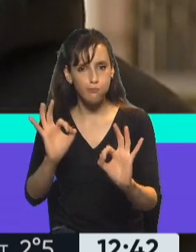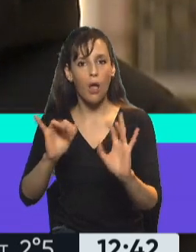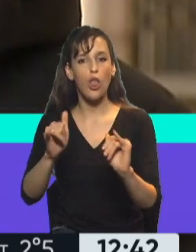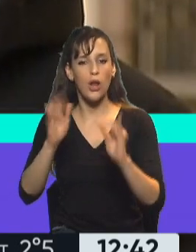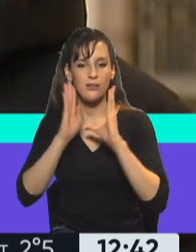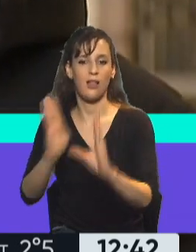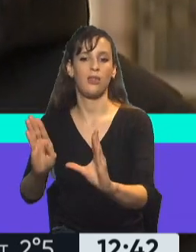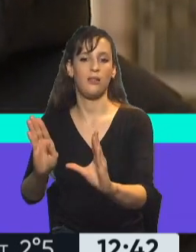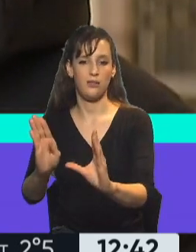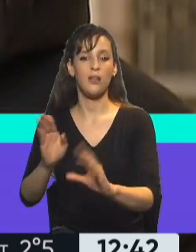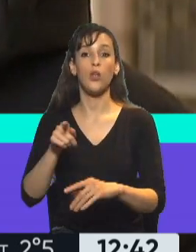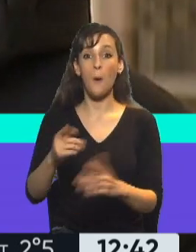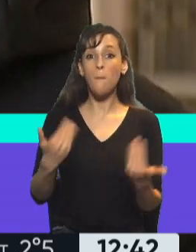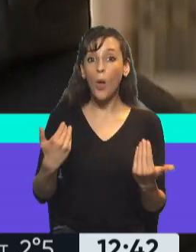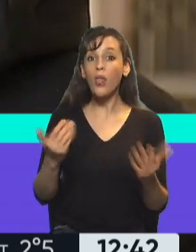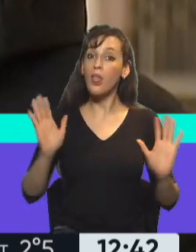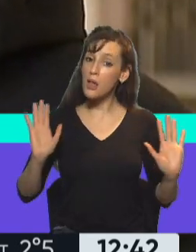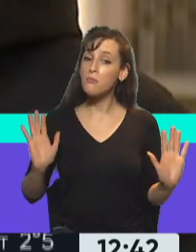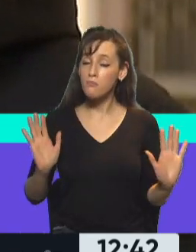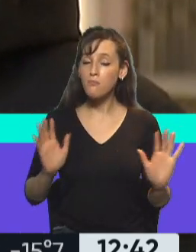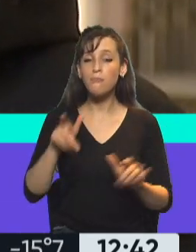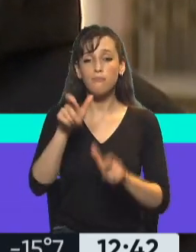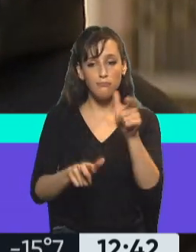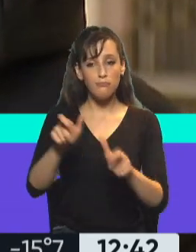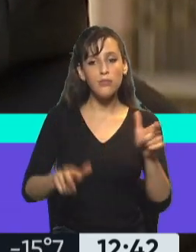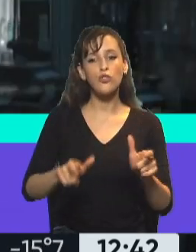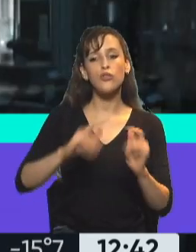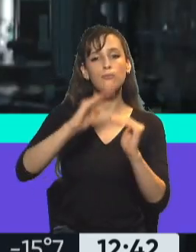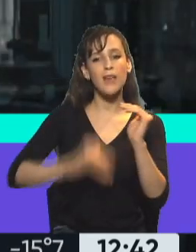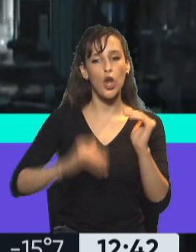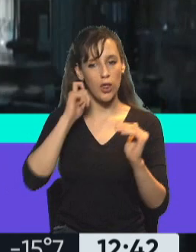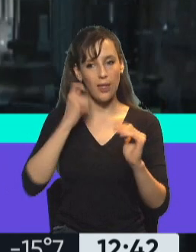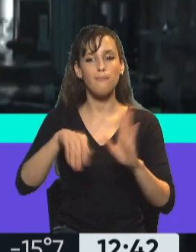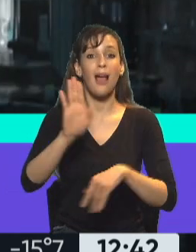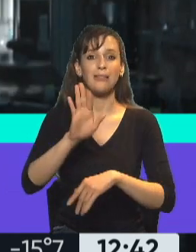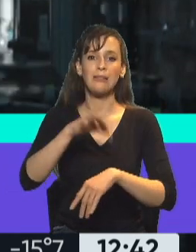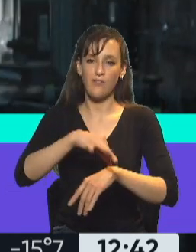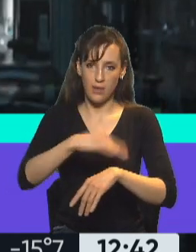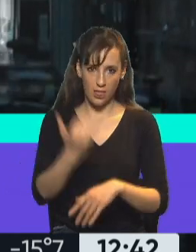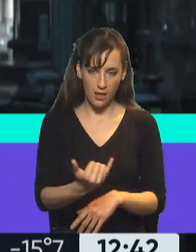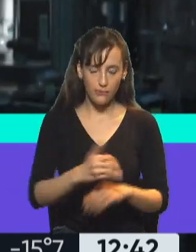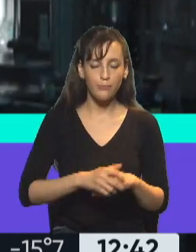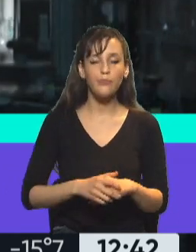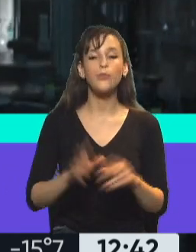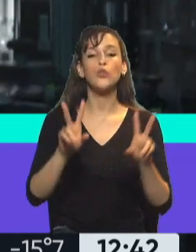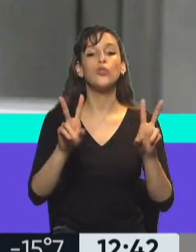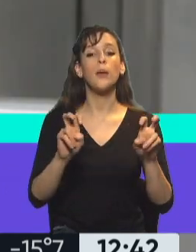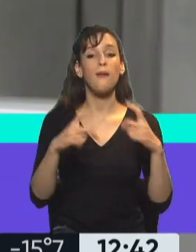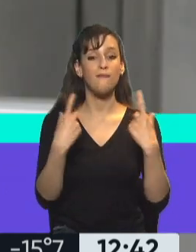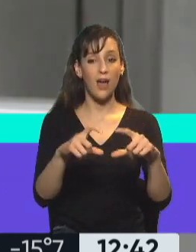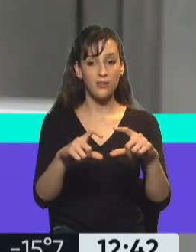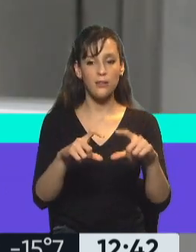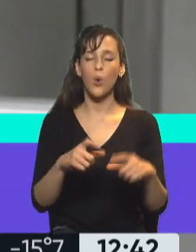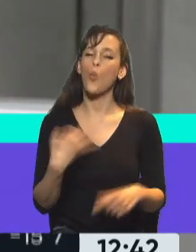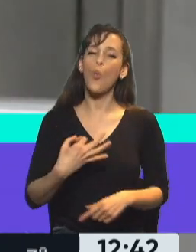enfocar y considerar la posibilidad de vacunar a los menores, sobre todo con factores de riesgo. Lo de Pfizer es una buena